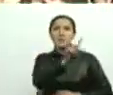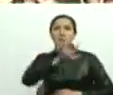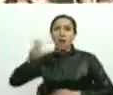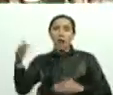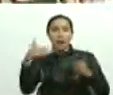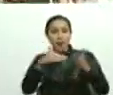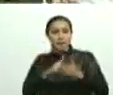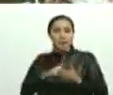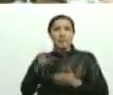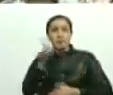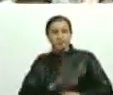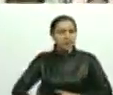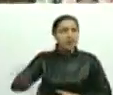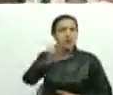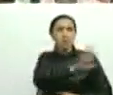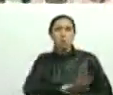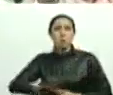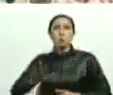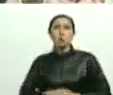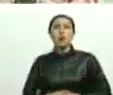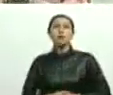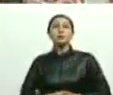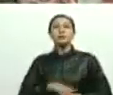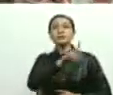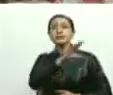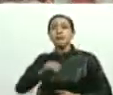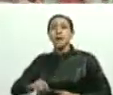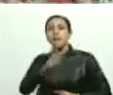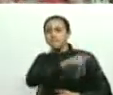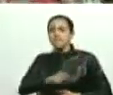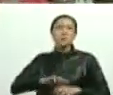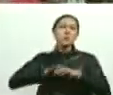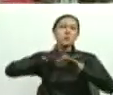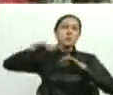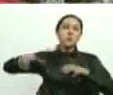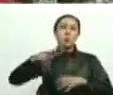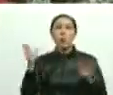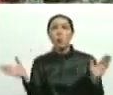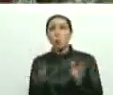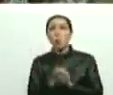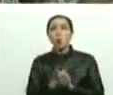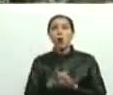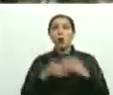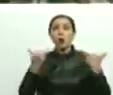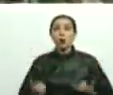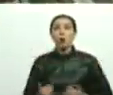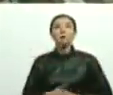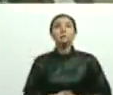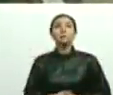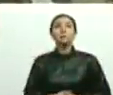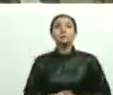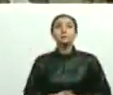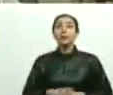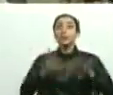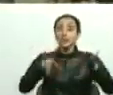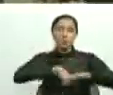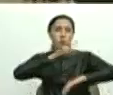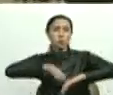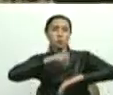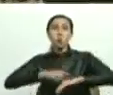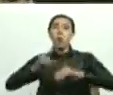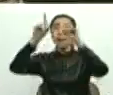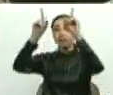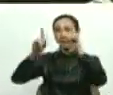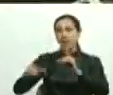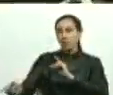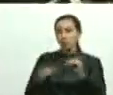con un promedio de más de 100 personas, compañeros, compañeras, que se quedaron 8 y 10 horas hasta decidir por